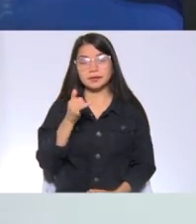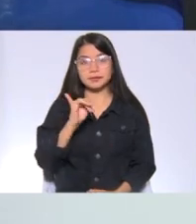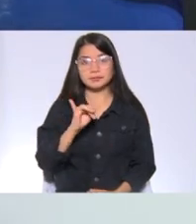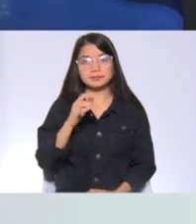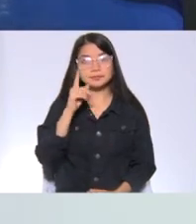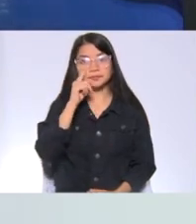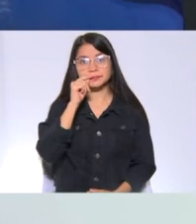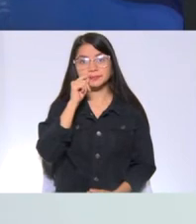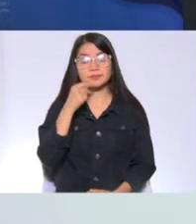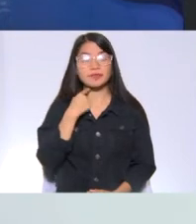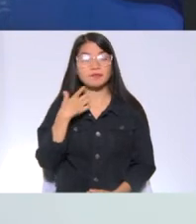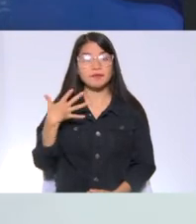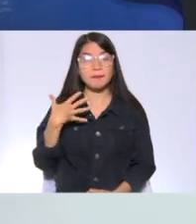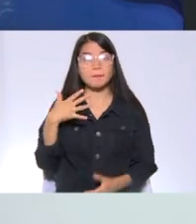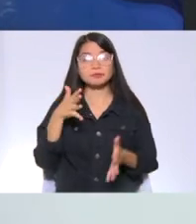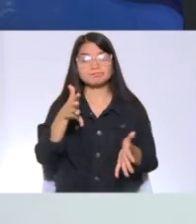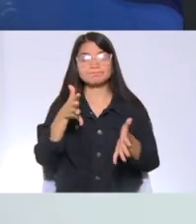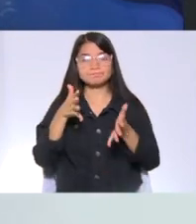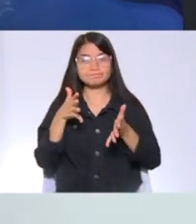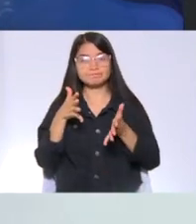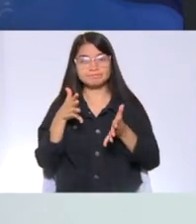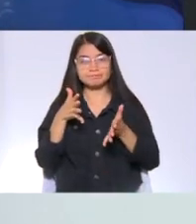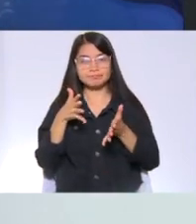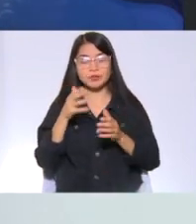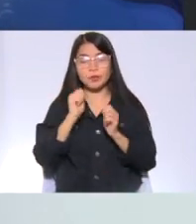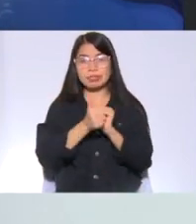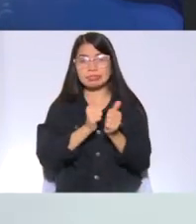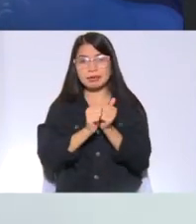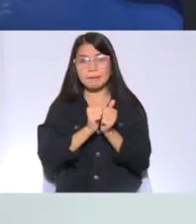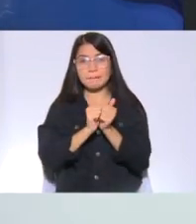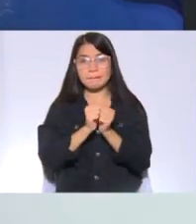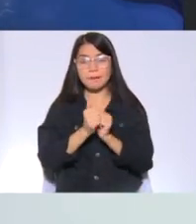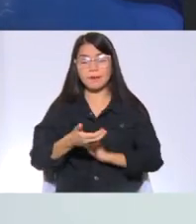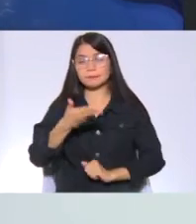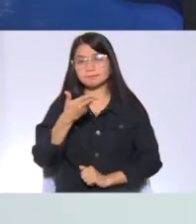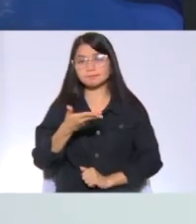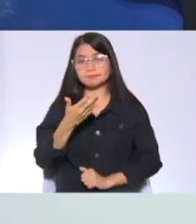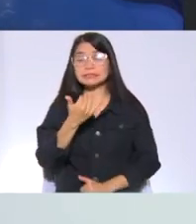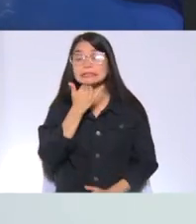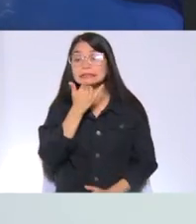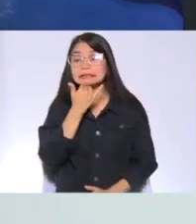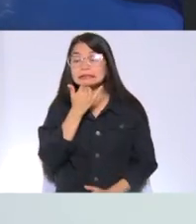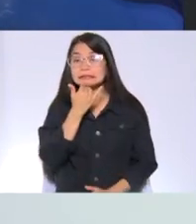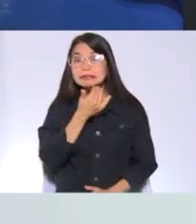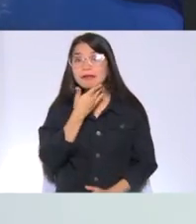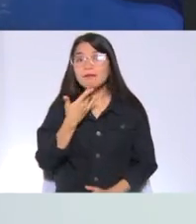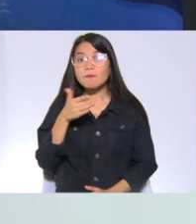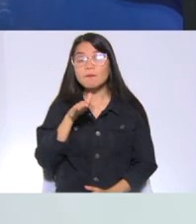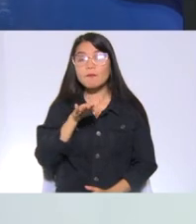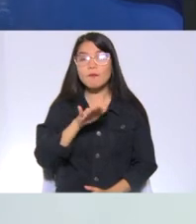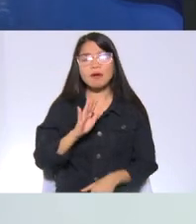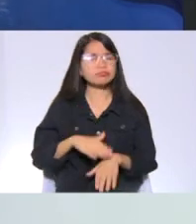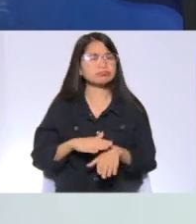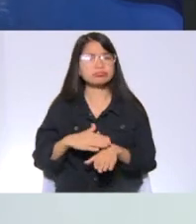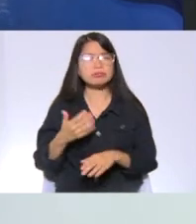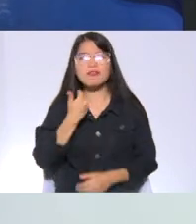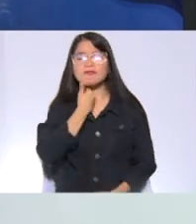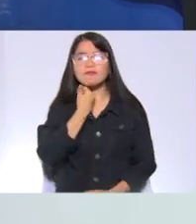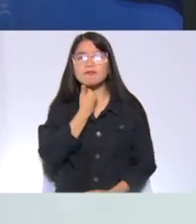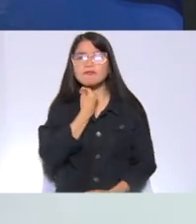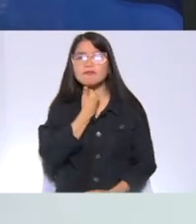fue Carlos Coste. Y sin embargo, Carlos Coste estuvo a punto de morir por una enfermedad